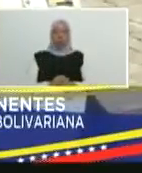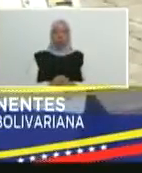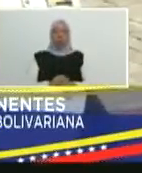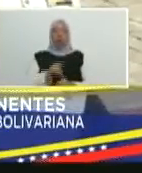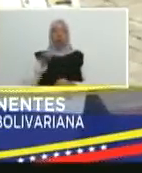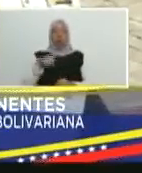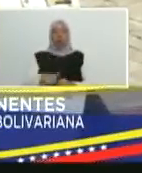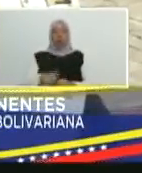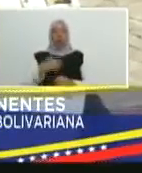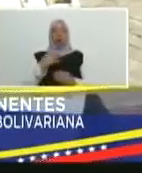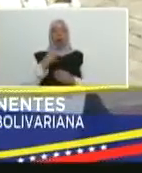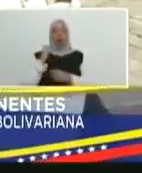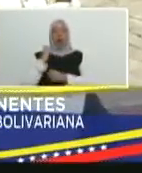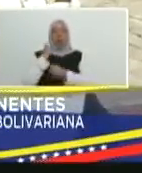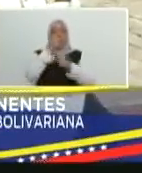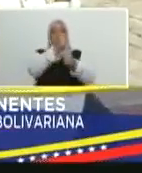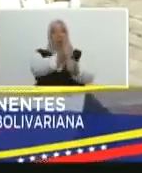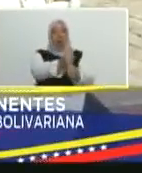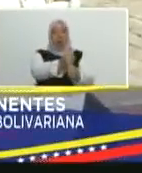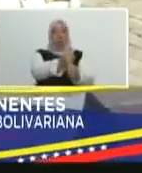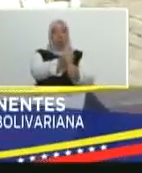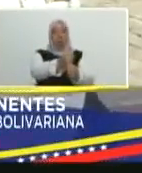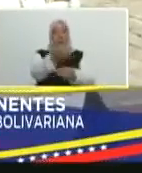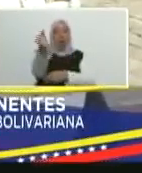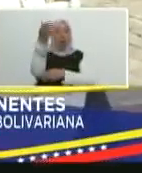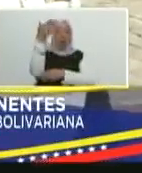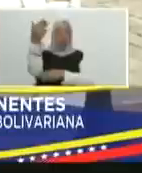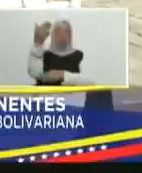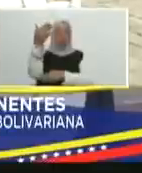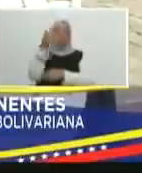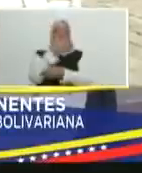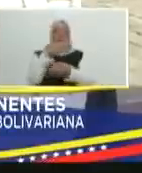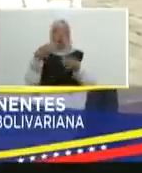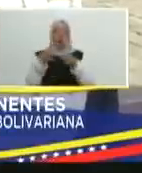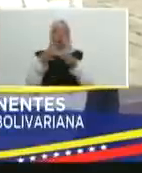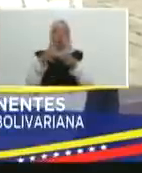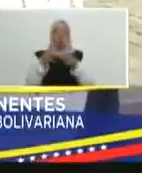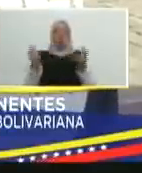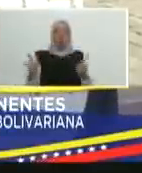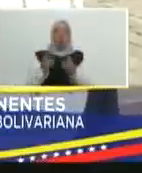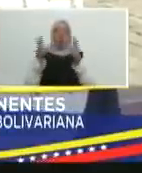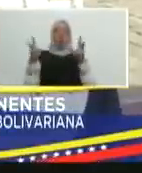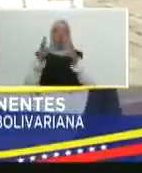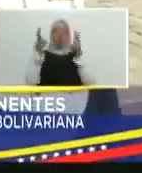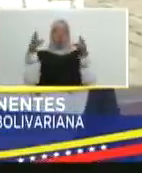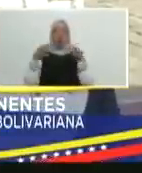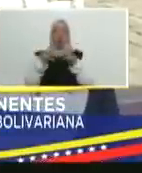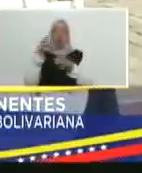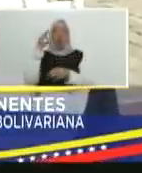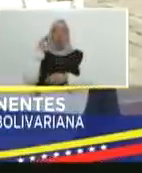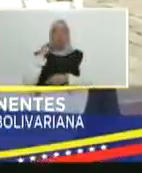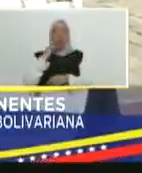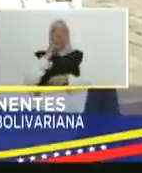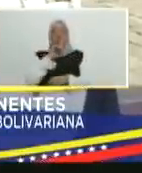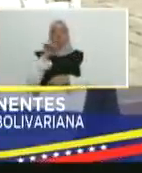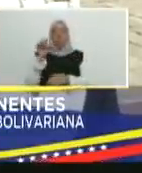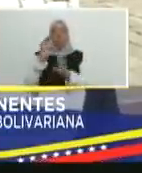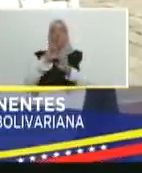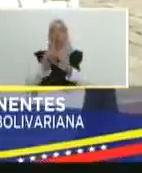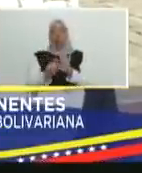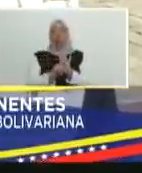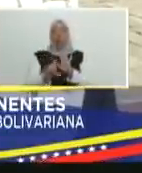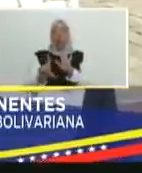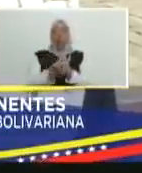el estandarte glorioso de la Armada Bolivariana y Bicentenaria, de acuerdo a la Constitución,